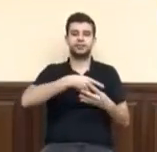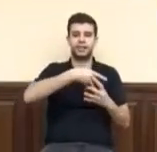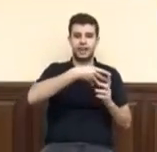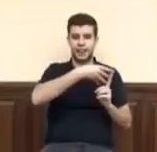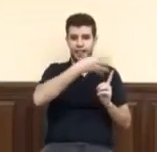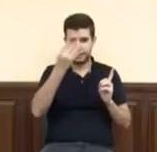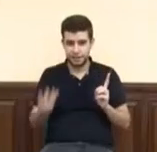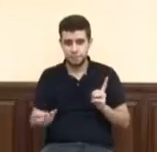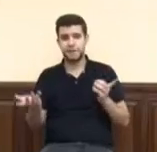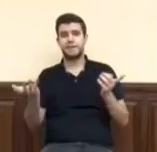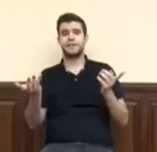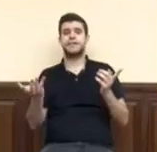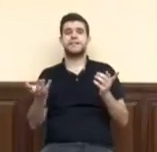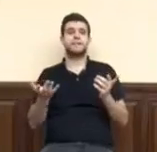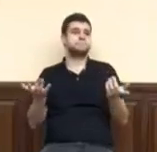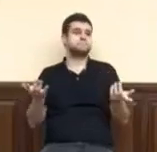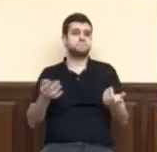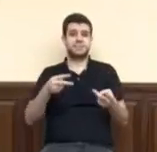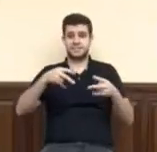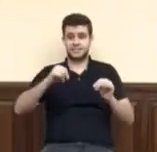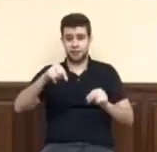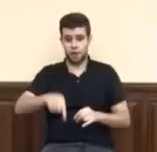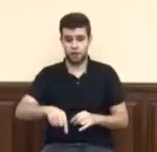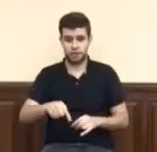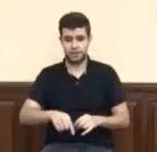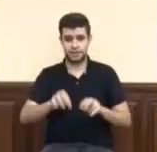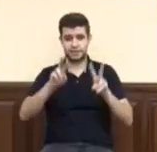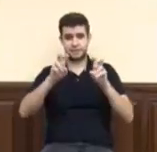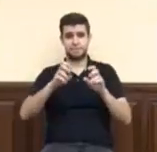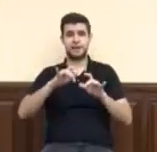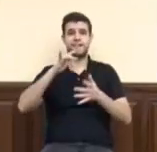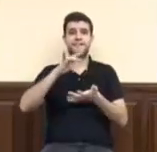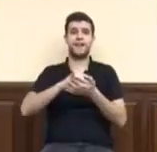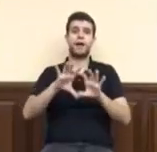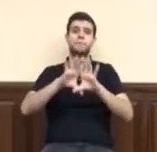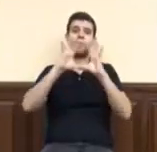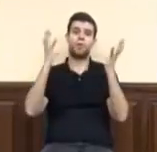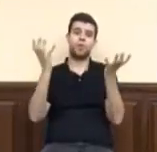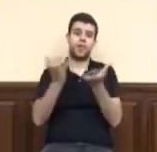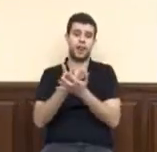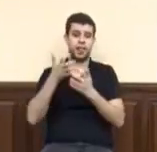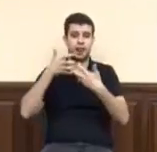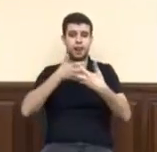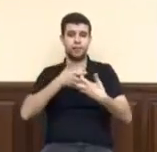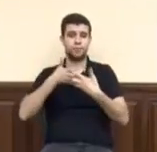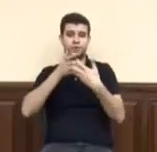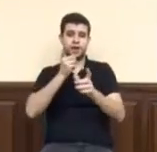Violencias Machistas, ni la que nos ocupa hoy sobre el Día Mundial de Lucha contra el SIDA. Gracias.